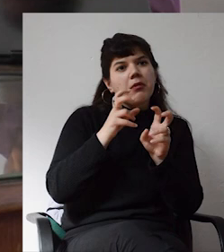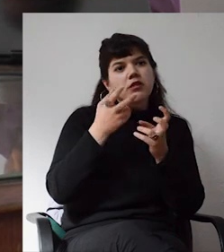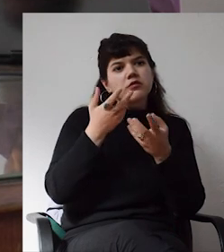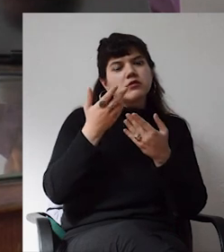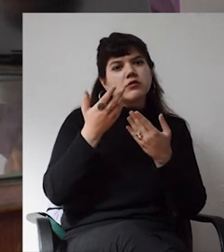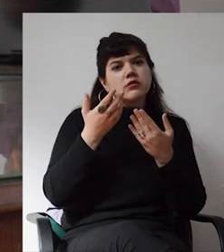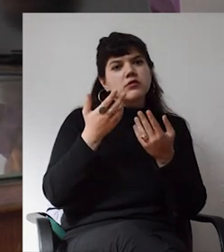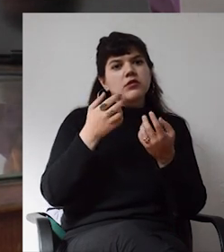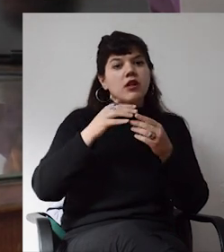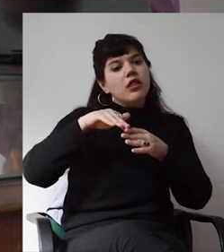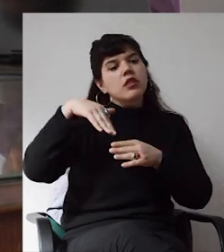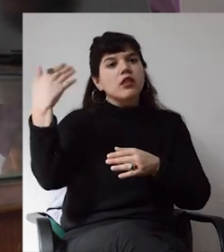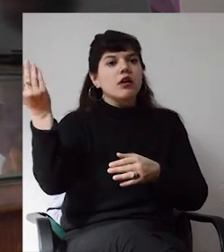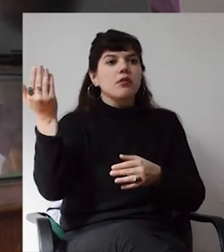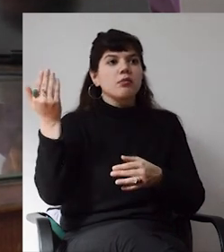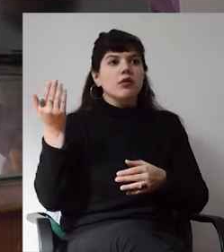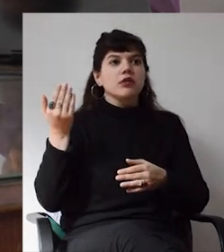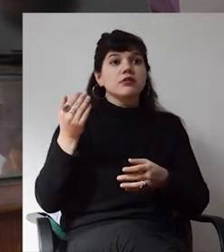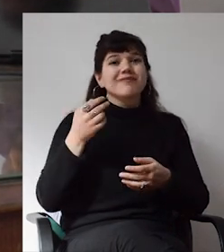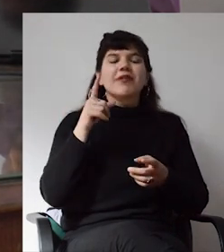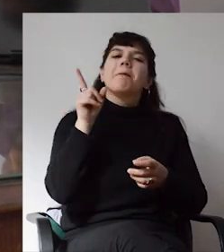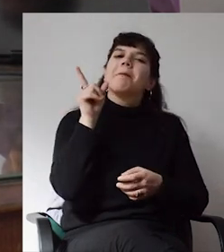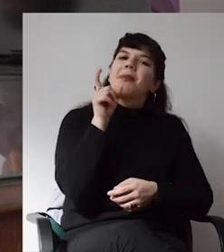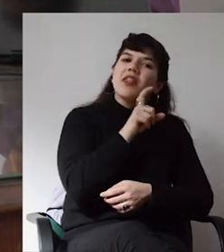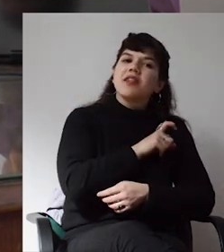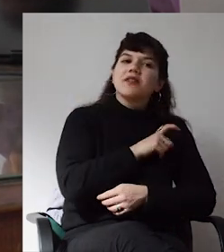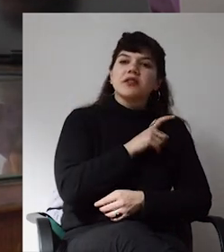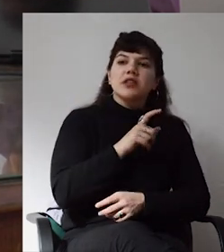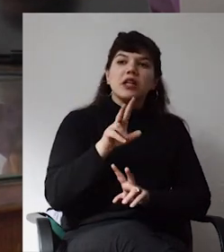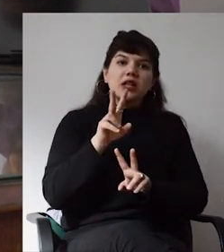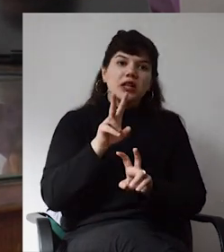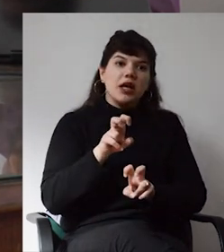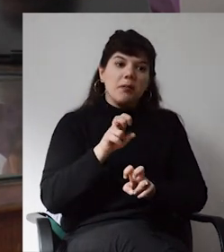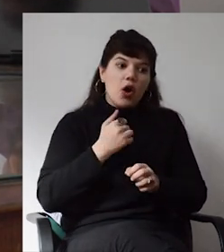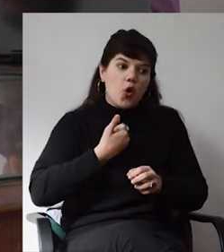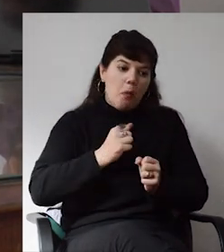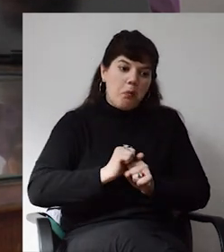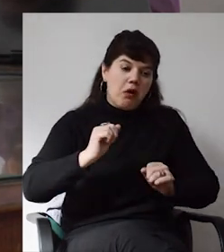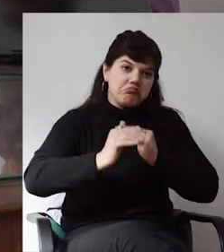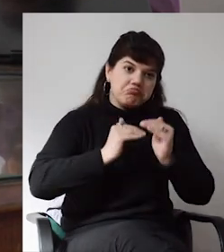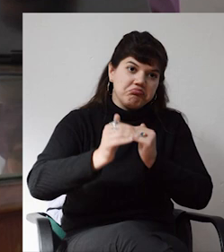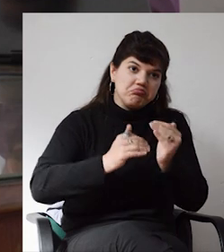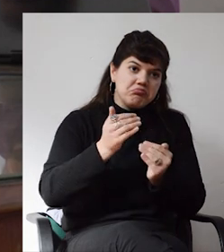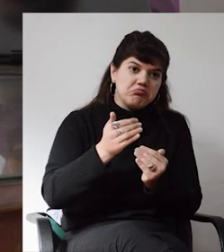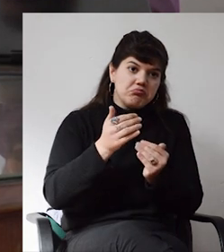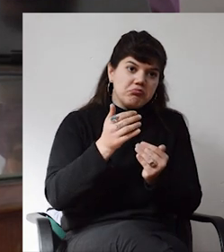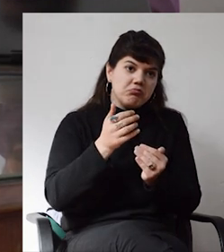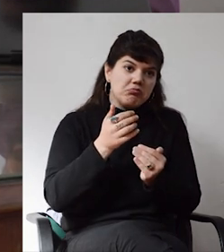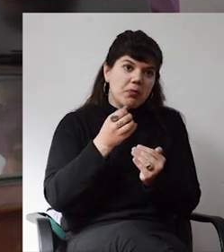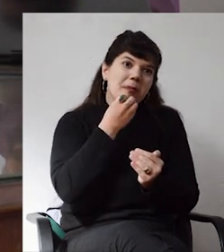temas que después van a dificultar la posibilidad de desarrollarse de otra